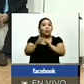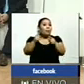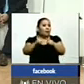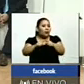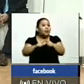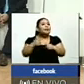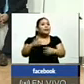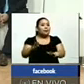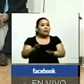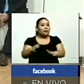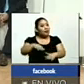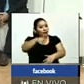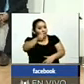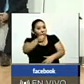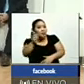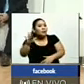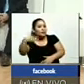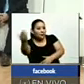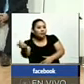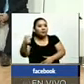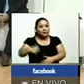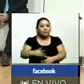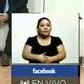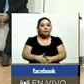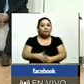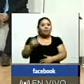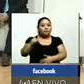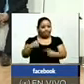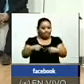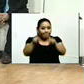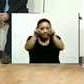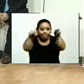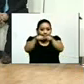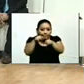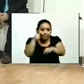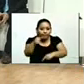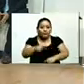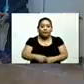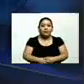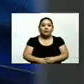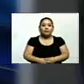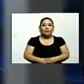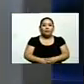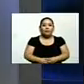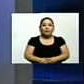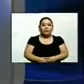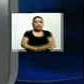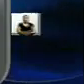pero tenemos más informaciones cuando regresemos. Sigue con nosotros.